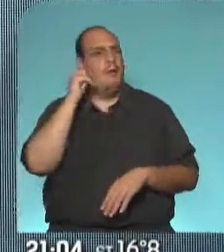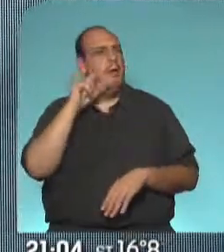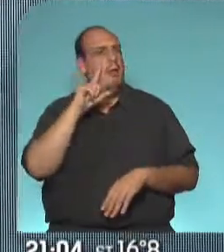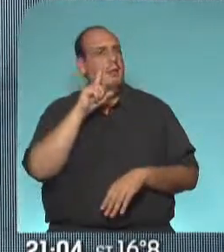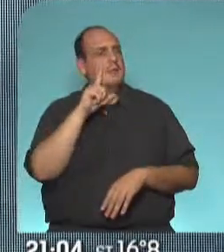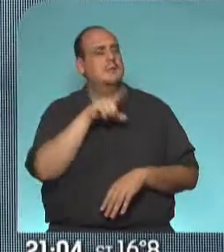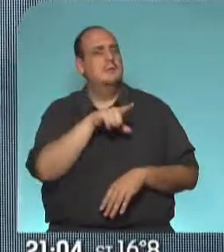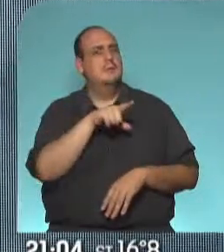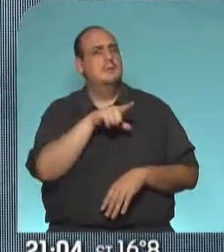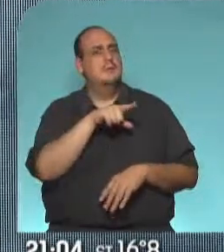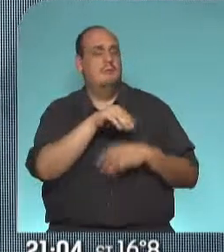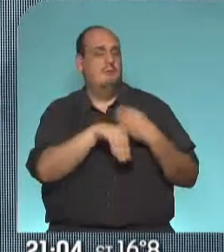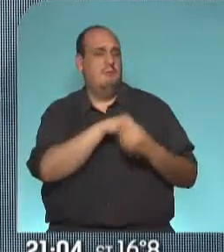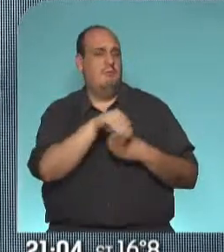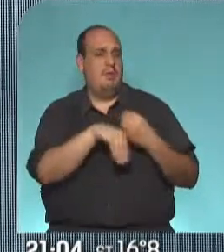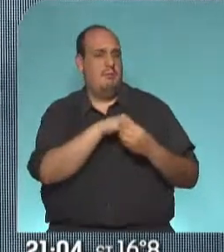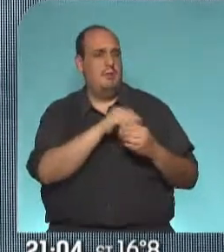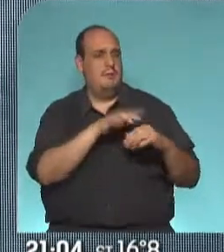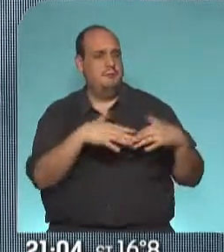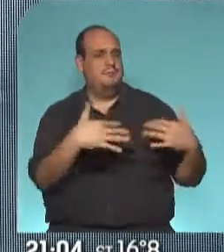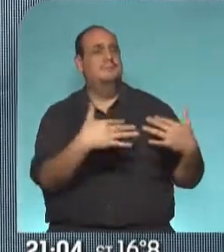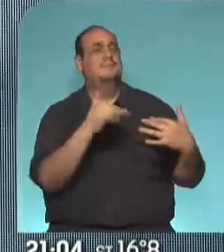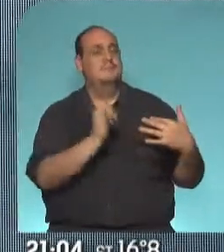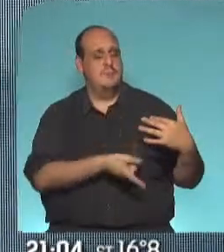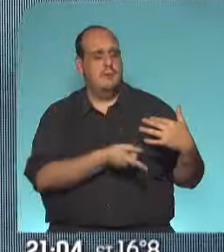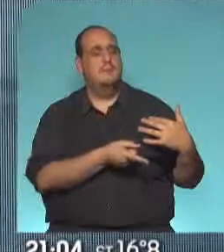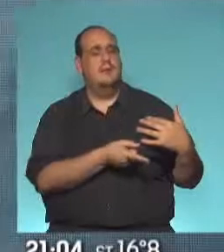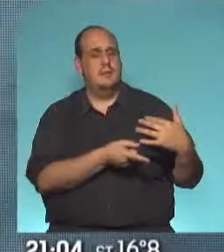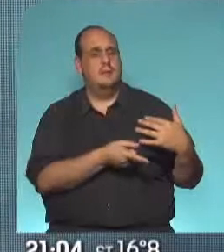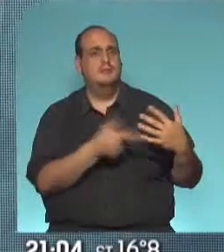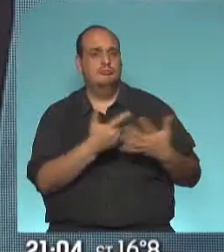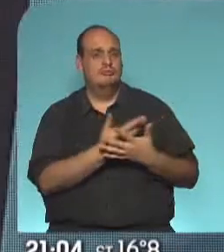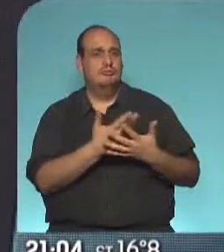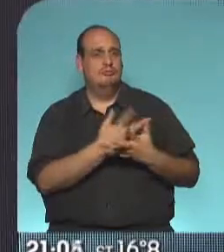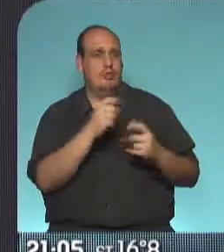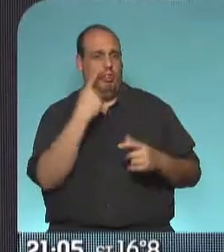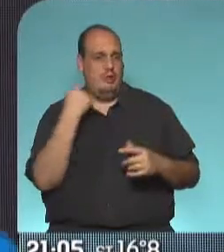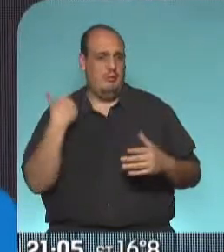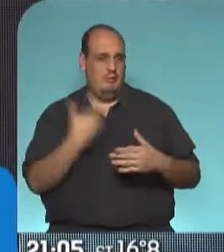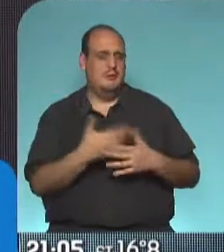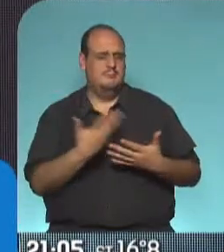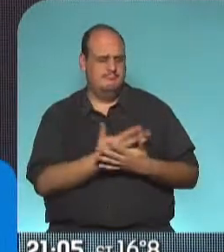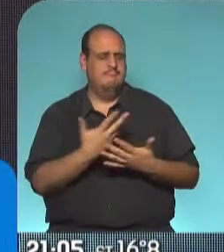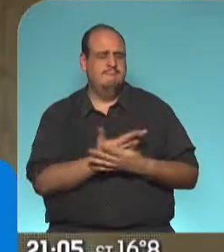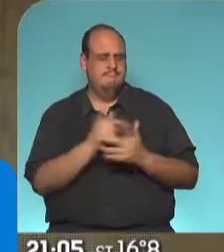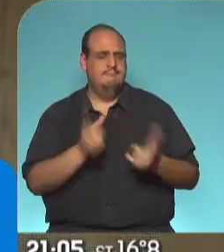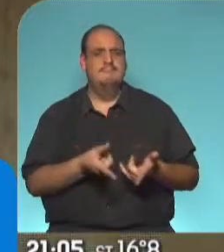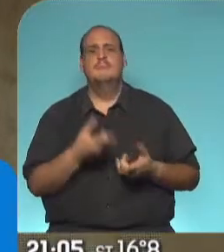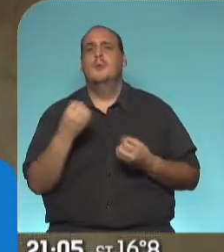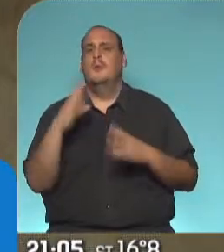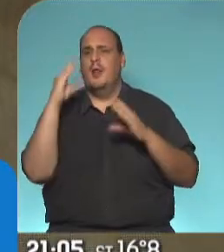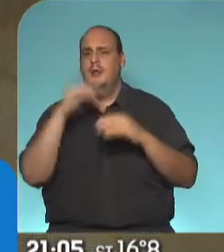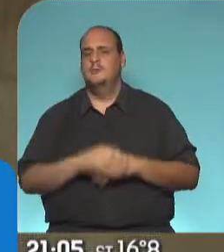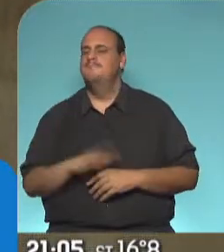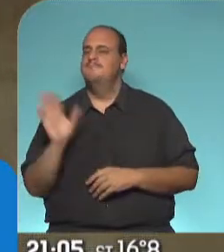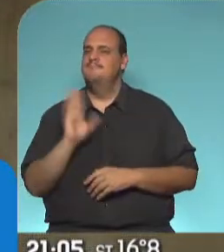del entorno de gente que ha estado allí, seguramente con gente que ha sufrido todos estos días. Magalí, buenas noches. Buenas